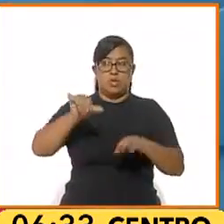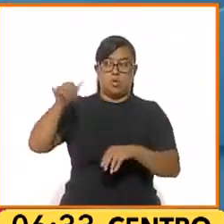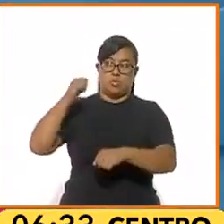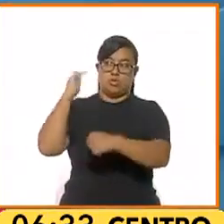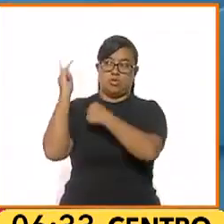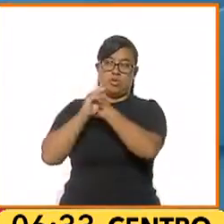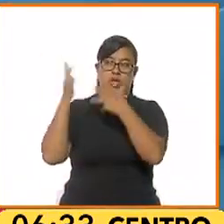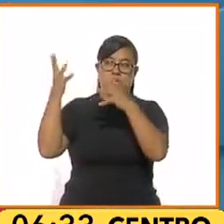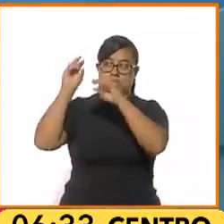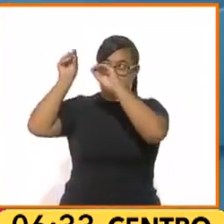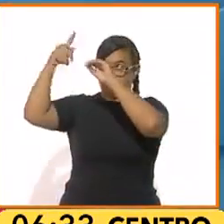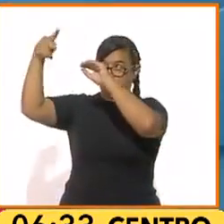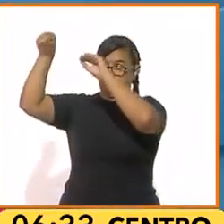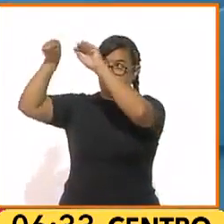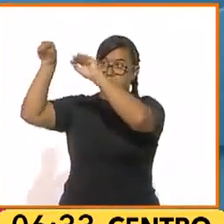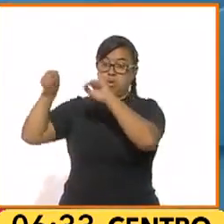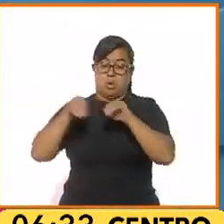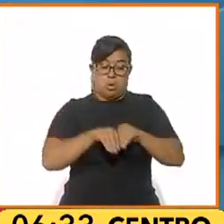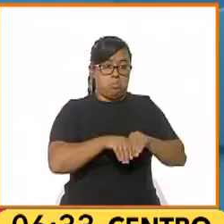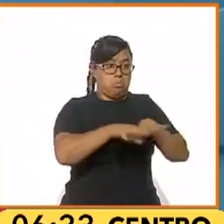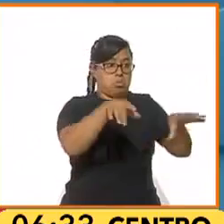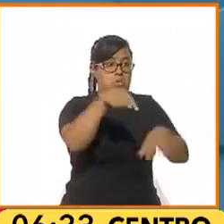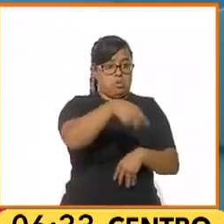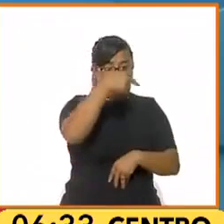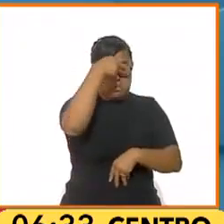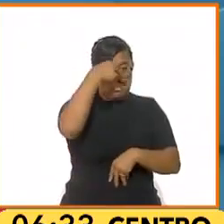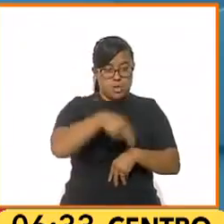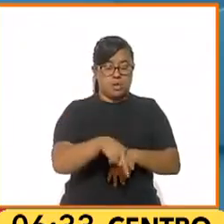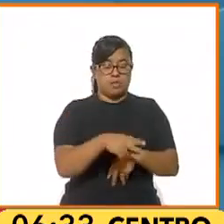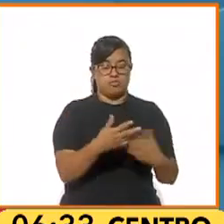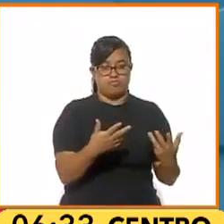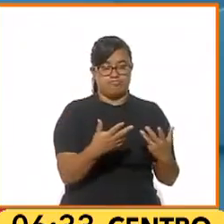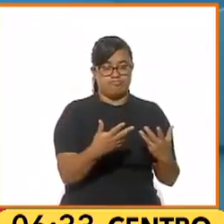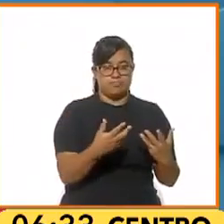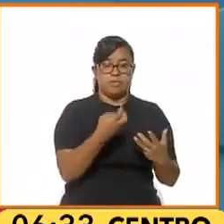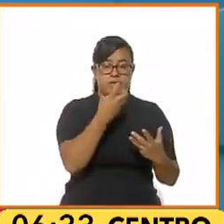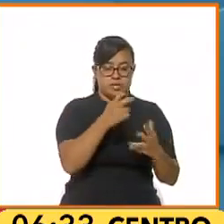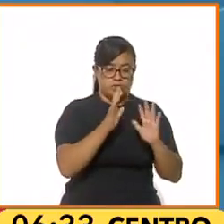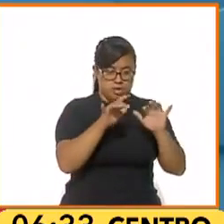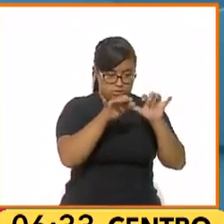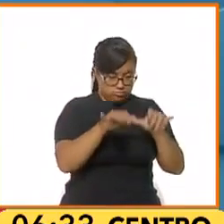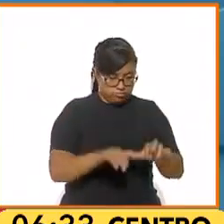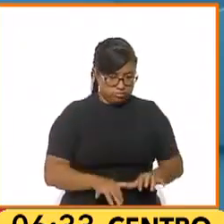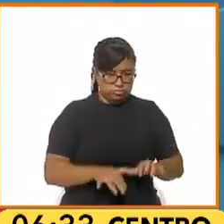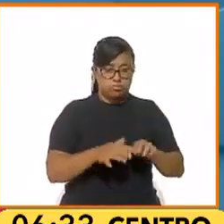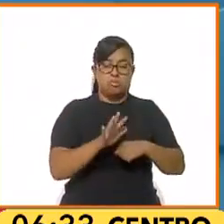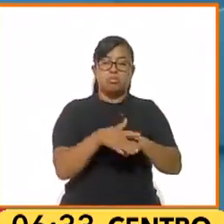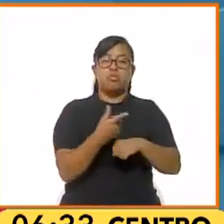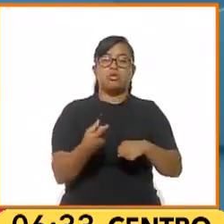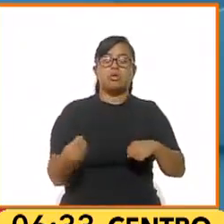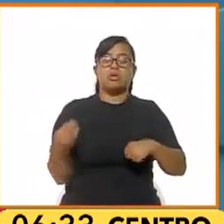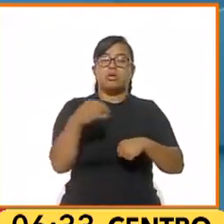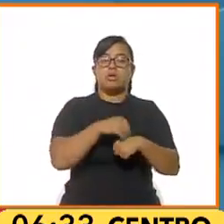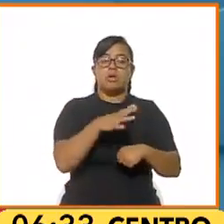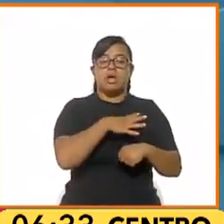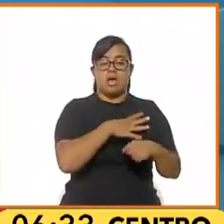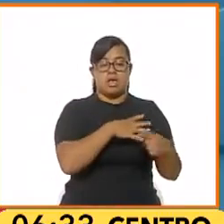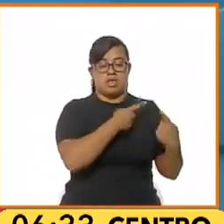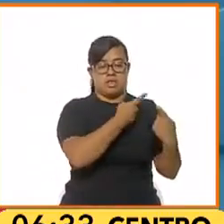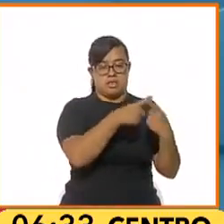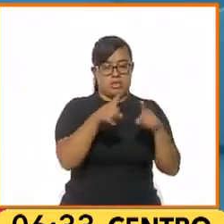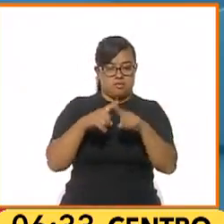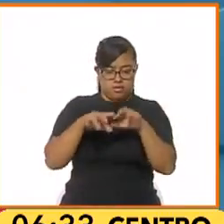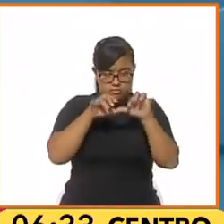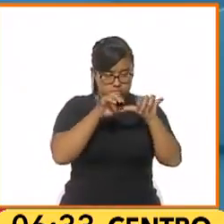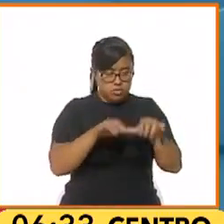extranjeros o de producción extranjera, yo creo que es suficiente la redacción, toda vez que incorpora los distintos formatos